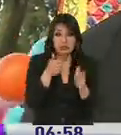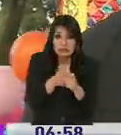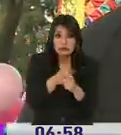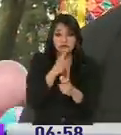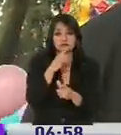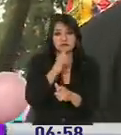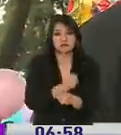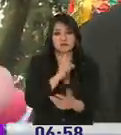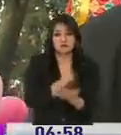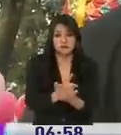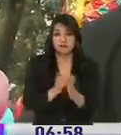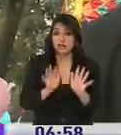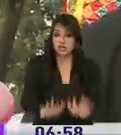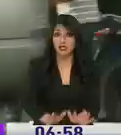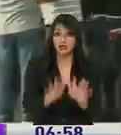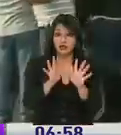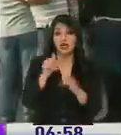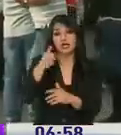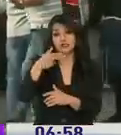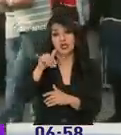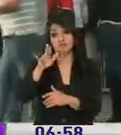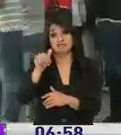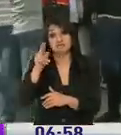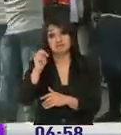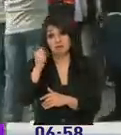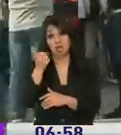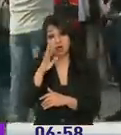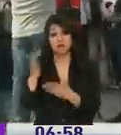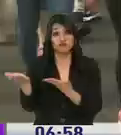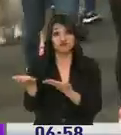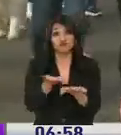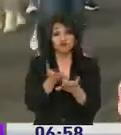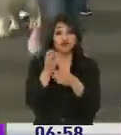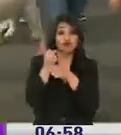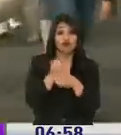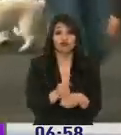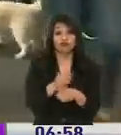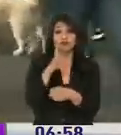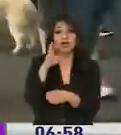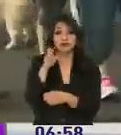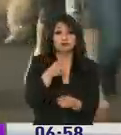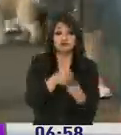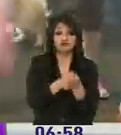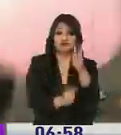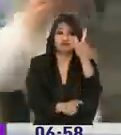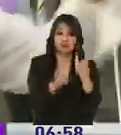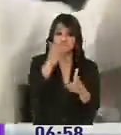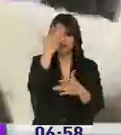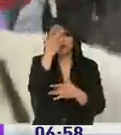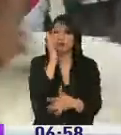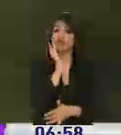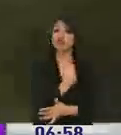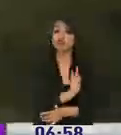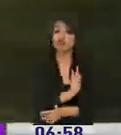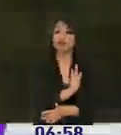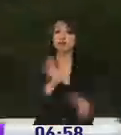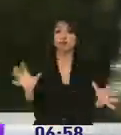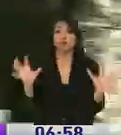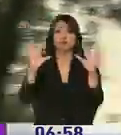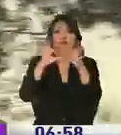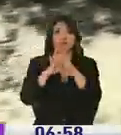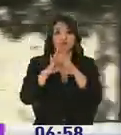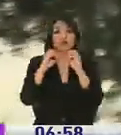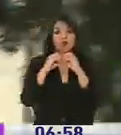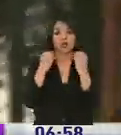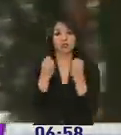estas realidades, el Alzheimer. El acto fue organizado por la Fundación TASE, que apoya a pacientes con la enfermedad, en conjunto con el